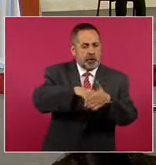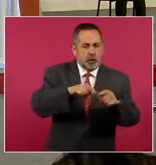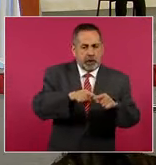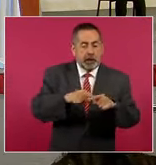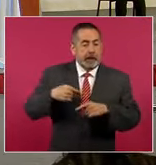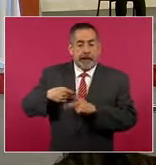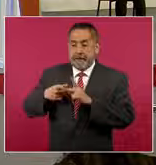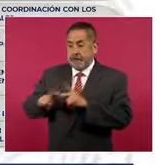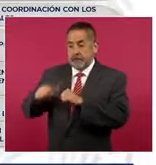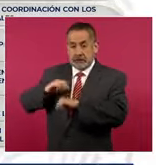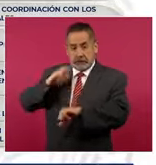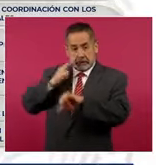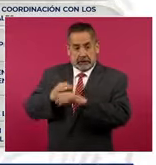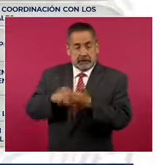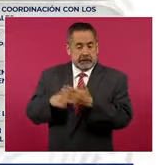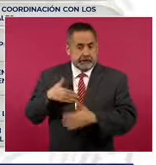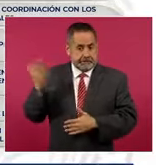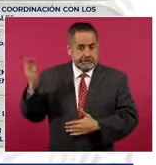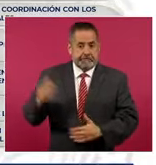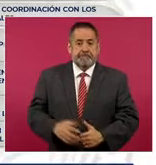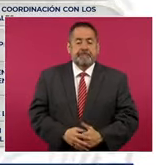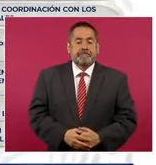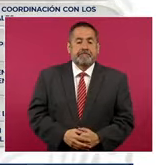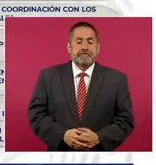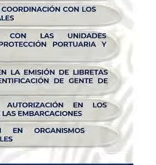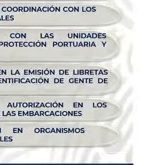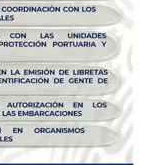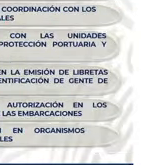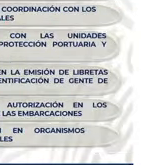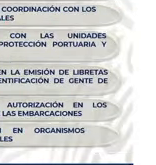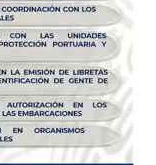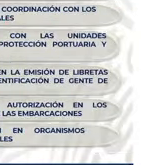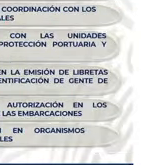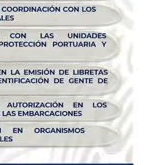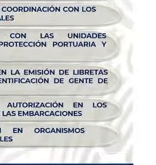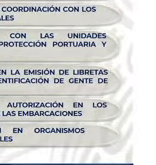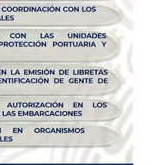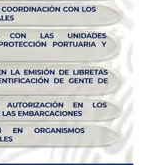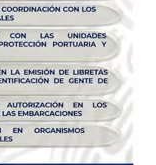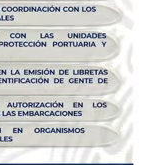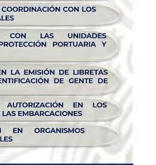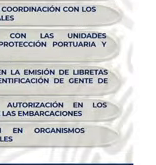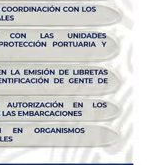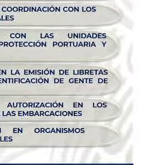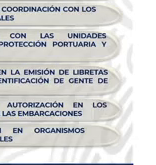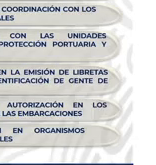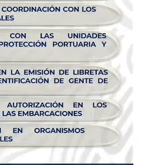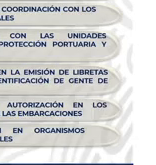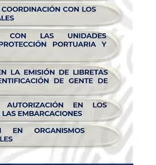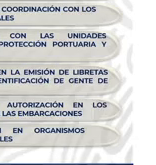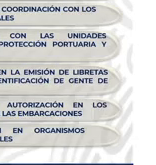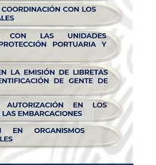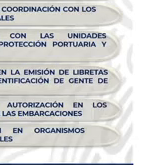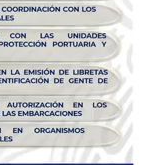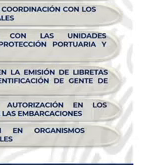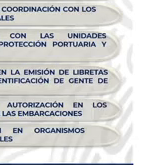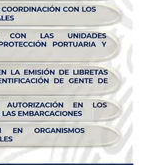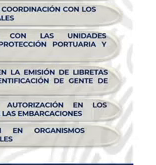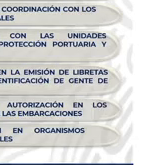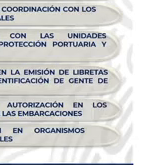entró, se empezó a ver la situación, cómo se encontraba ahí la falta de seguridad y la falta de